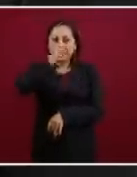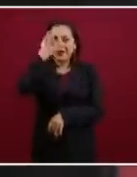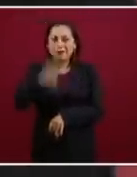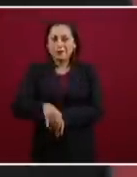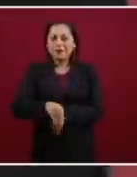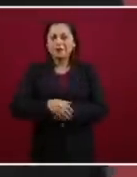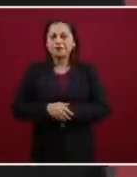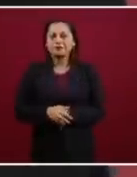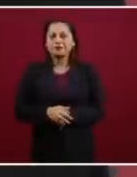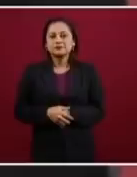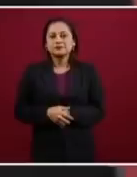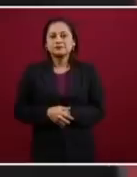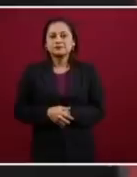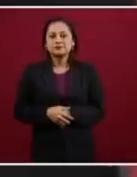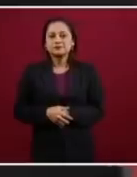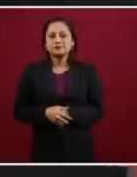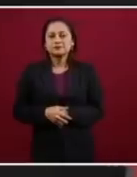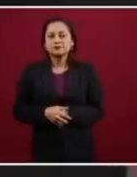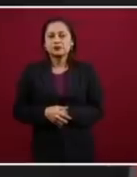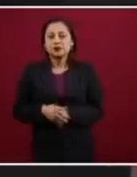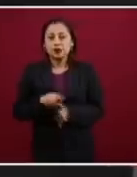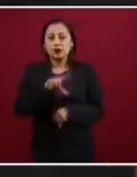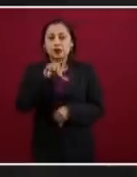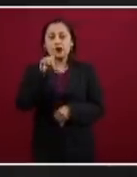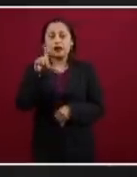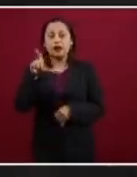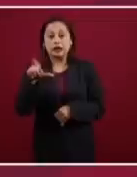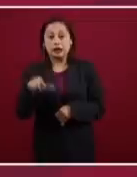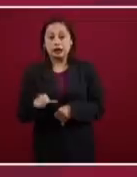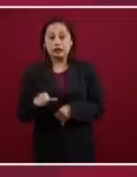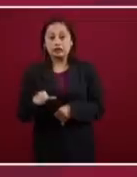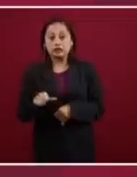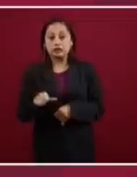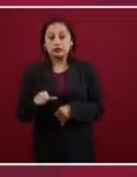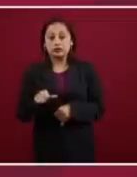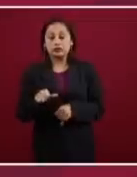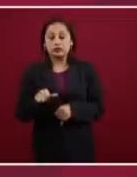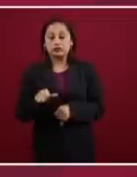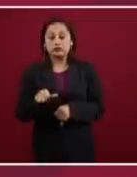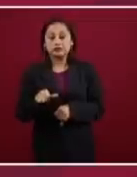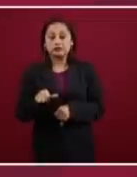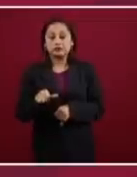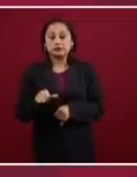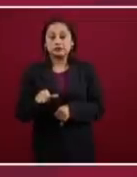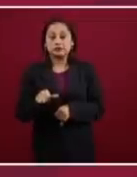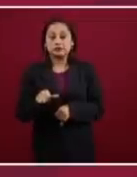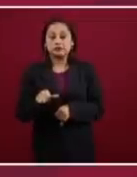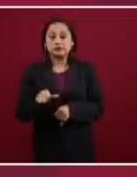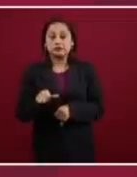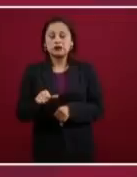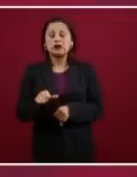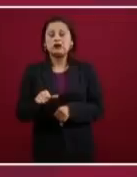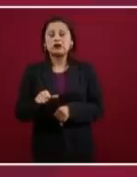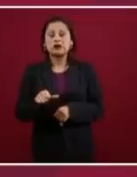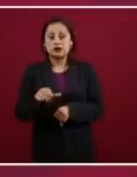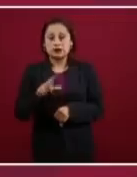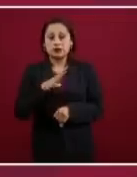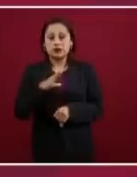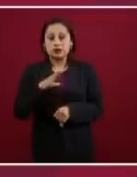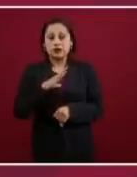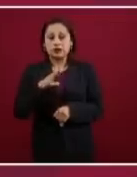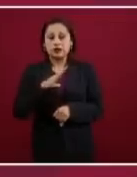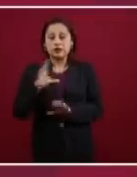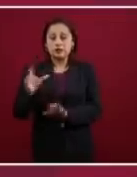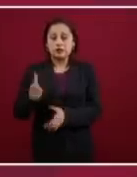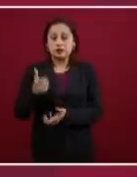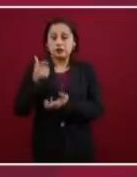también tengamos fondos tengamos recursos y se atienda al pueblo